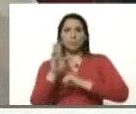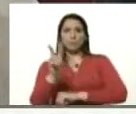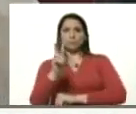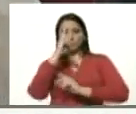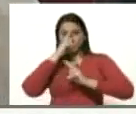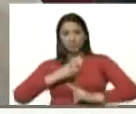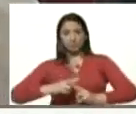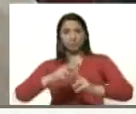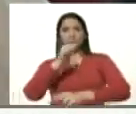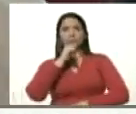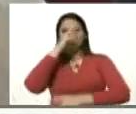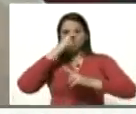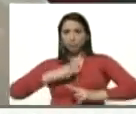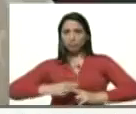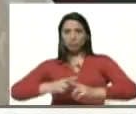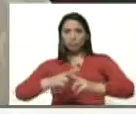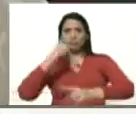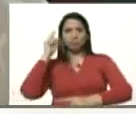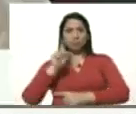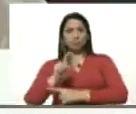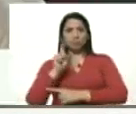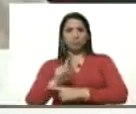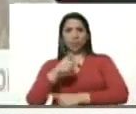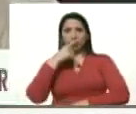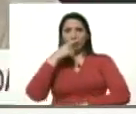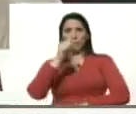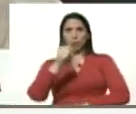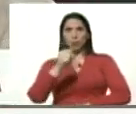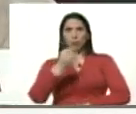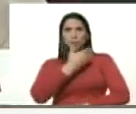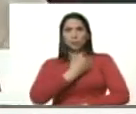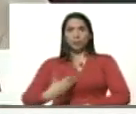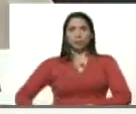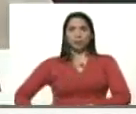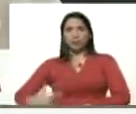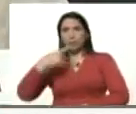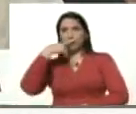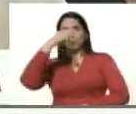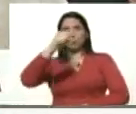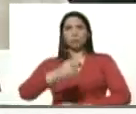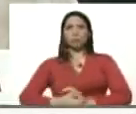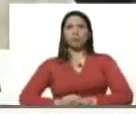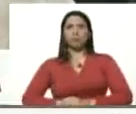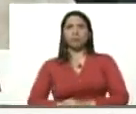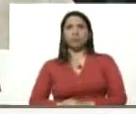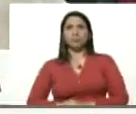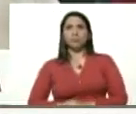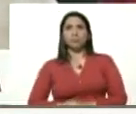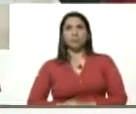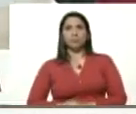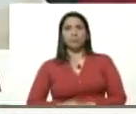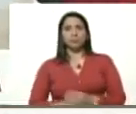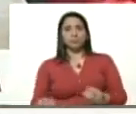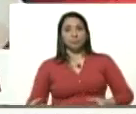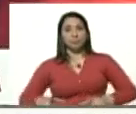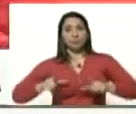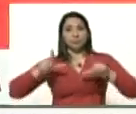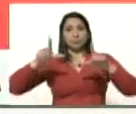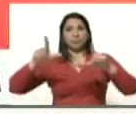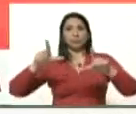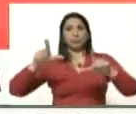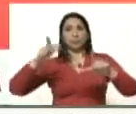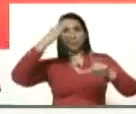a quien honor merece. Nicolás Maduro Moros, presidente de la República Bolivariana de Venezuela, otorga esta orden